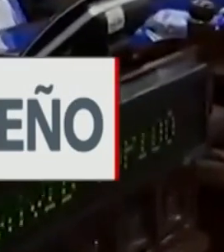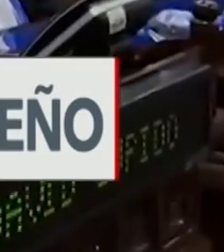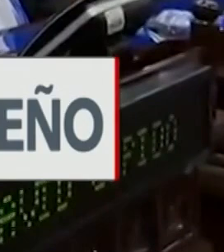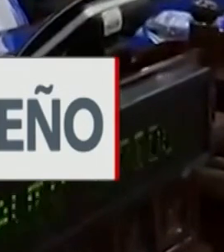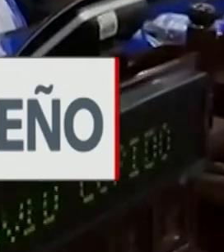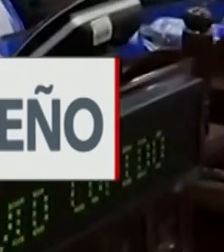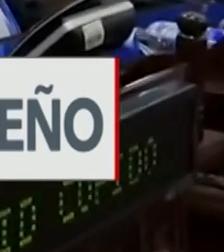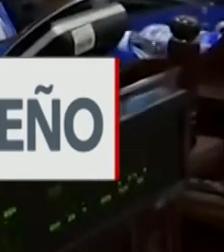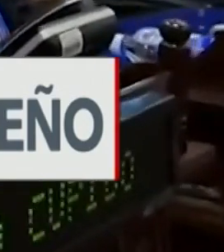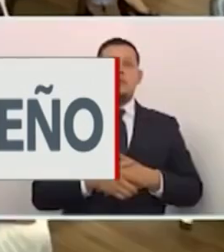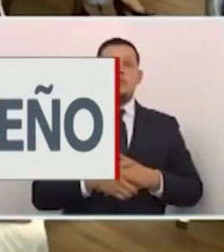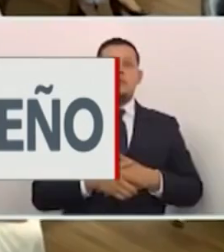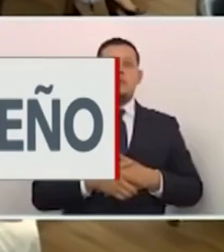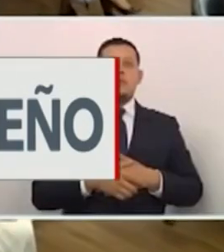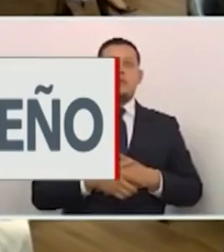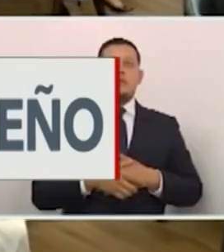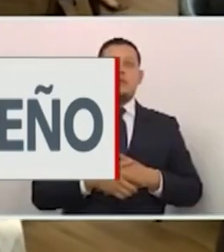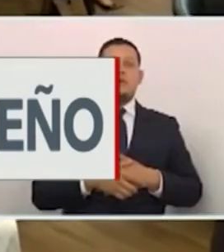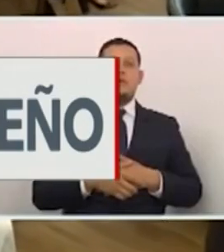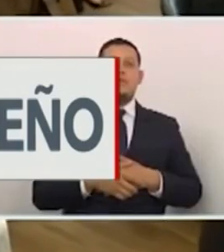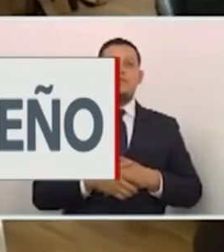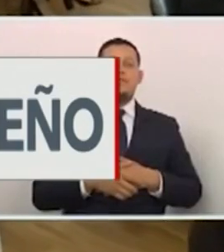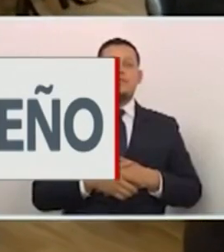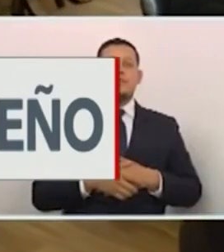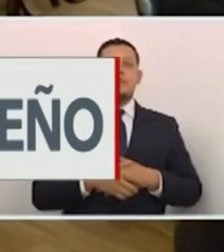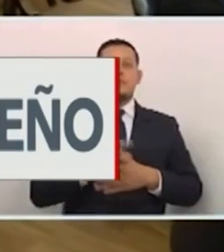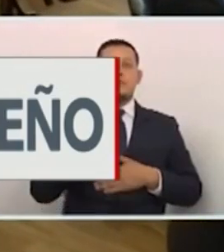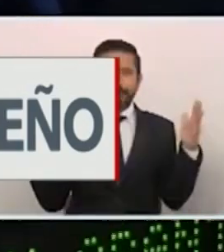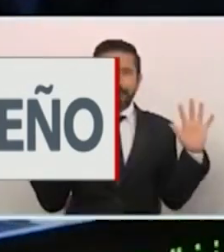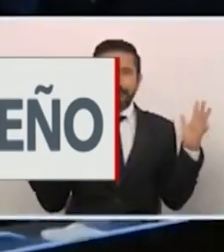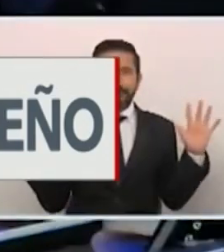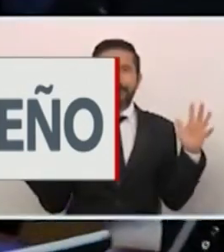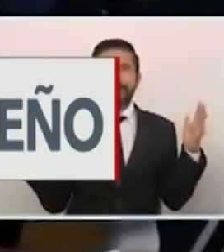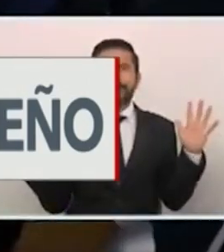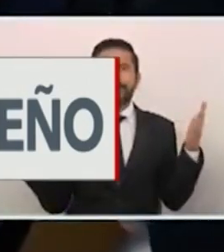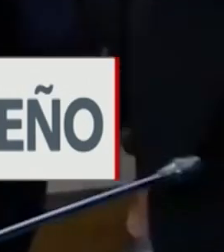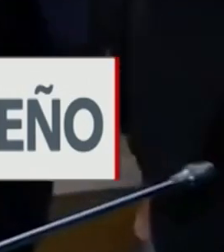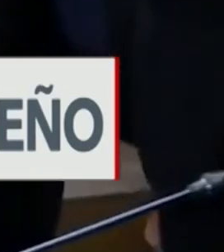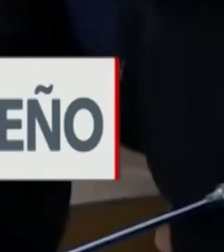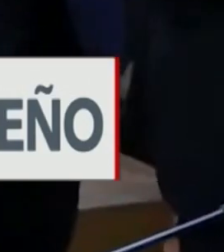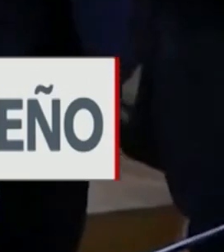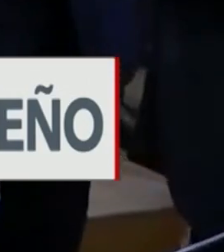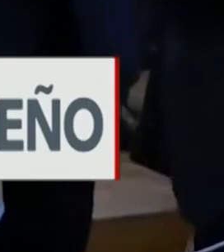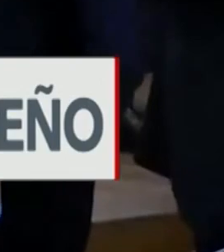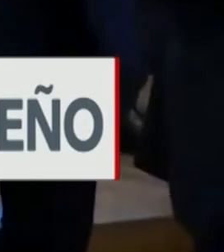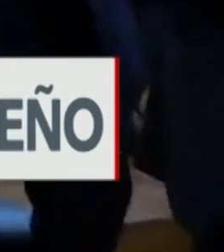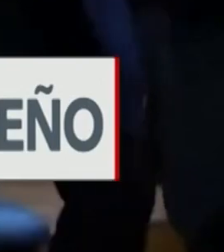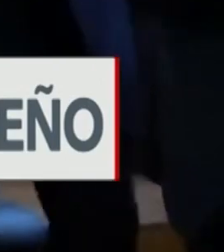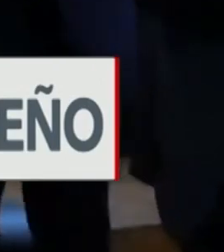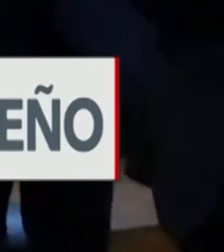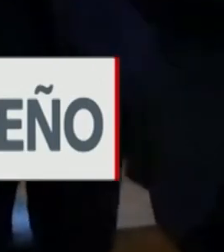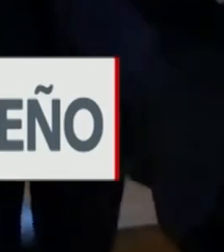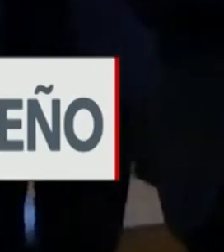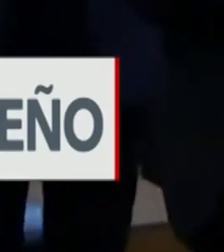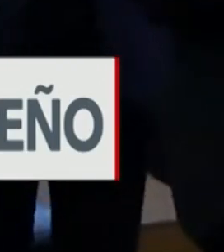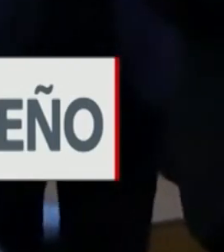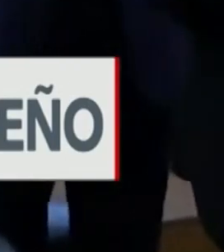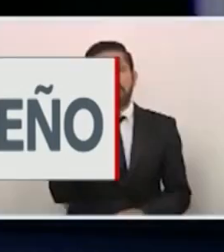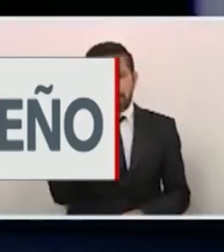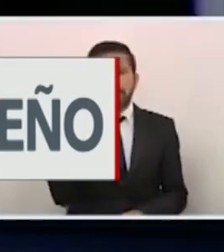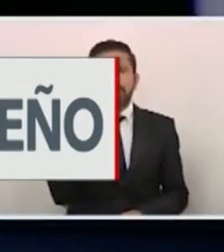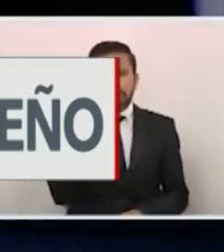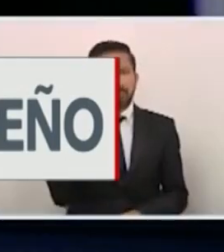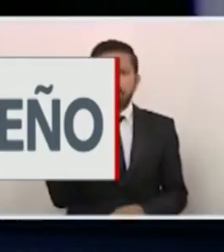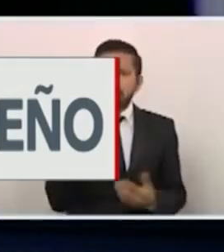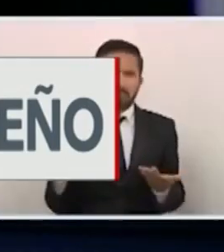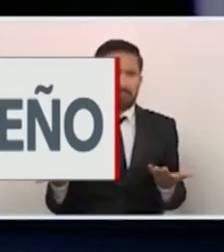oficialista Nuevas Ideas. 3 diputados son de los partidos aliados al oficialismo, PCN y PDC. Mientras que los opositores Arena y